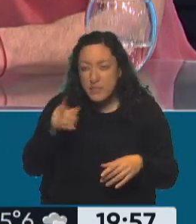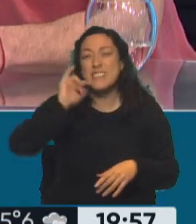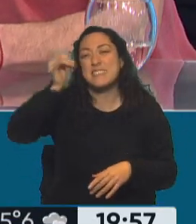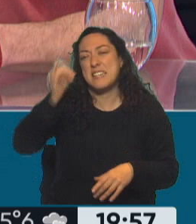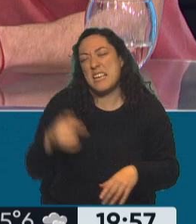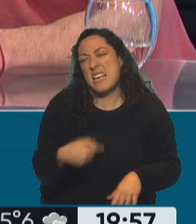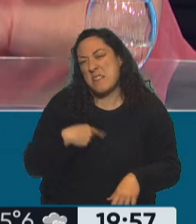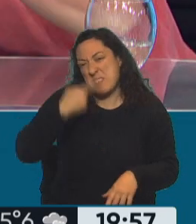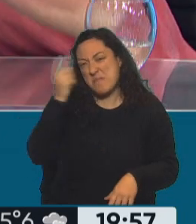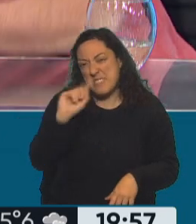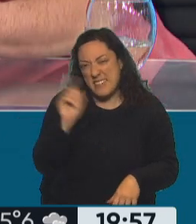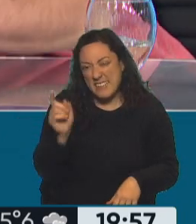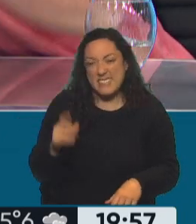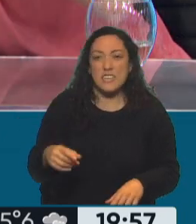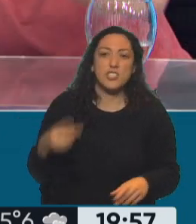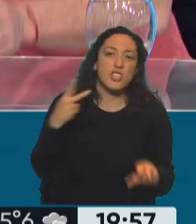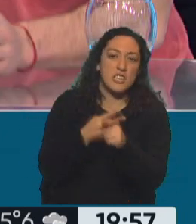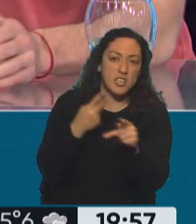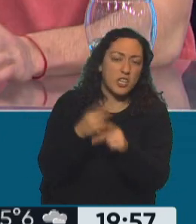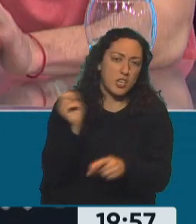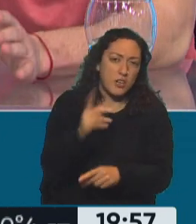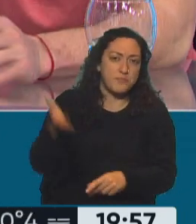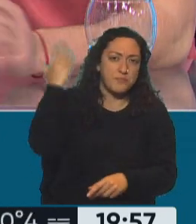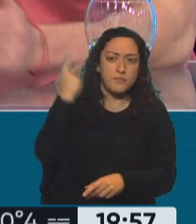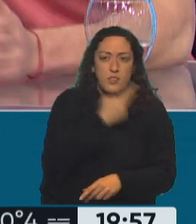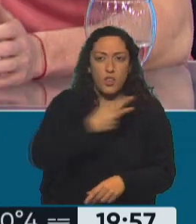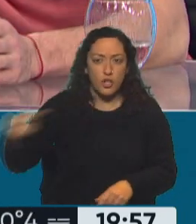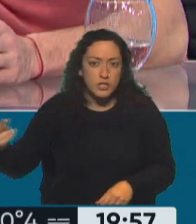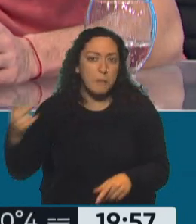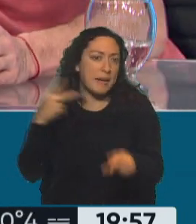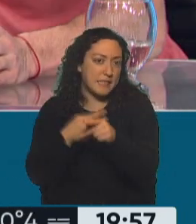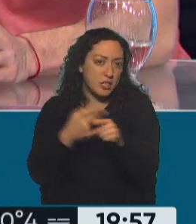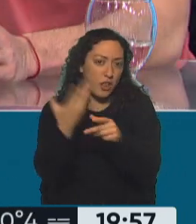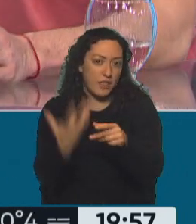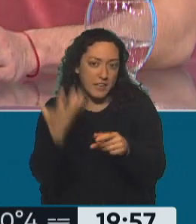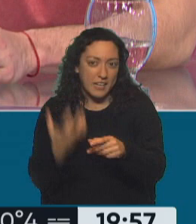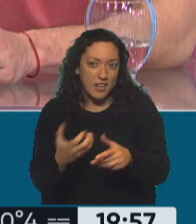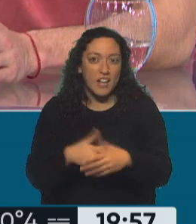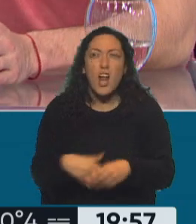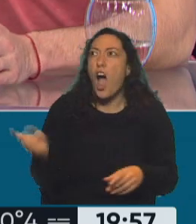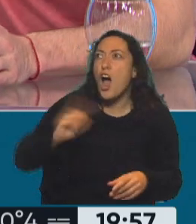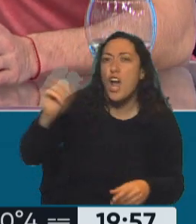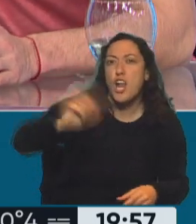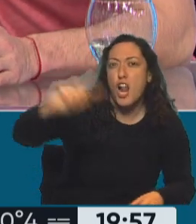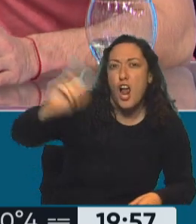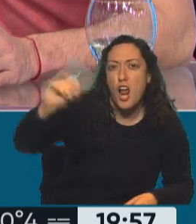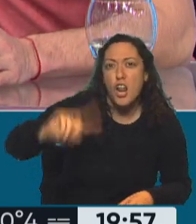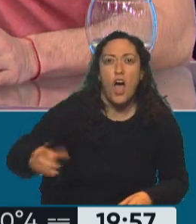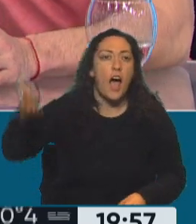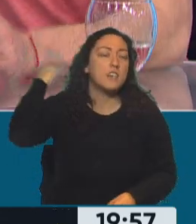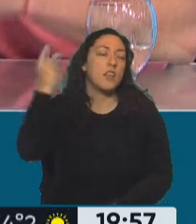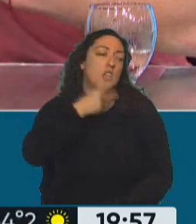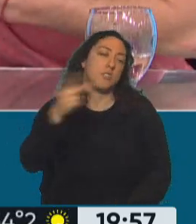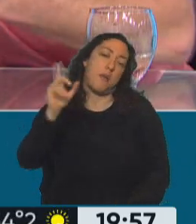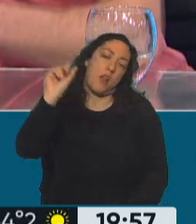como que no me importa mucho. O sea, vos decías soy TikToker. No, hace 2 semanas me descargué TikTok y lo estoy empezando a No. Pero, El tipo hace 2 semanas,